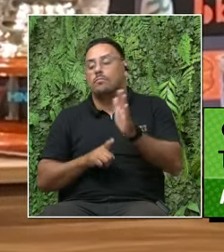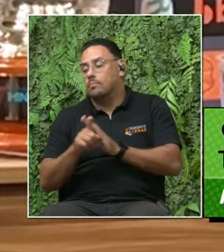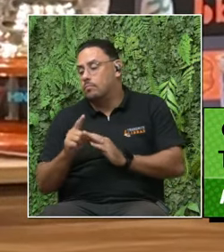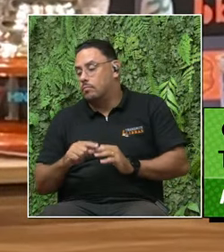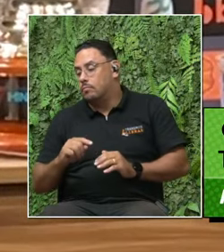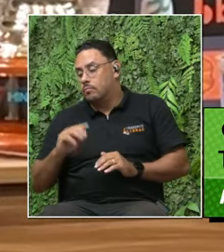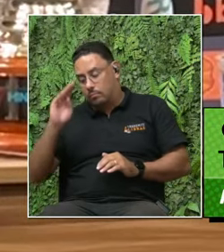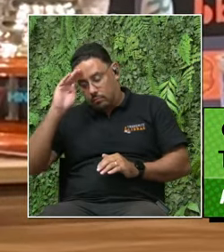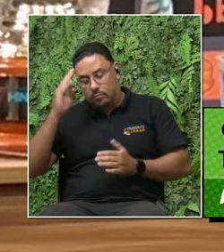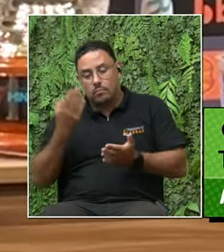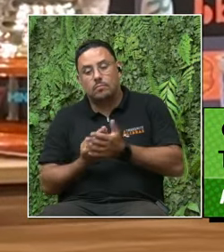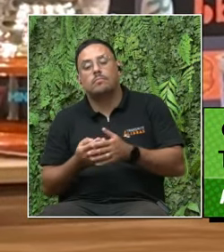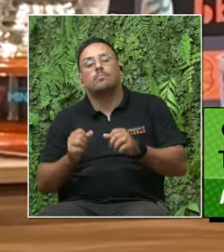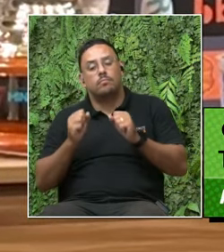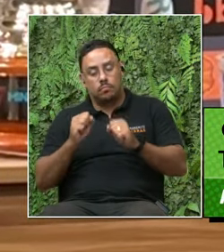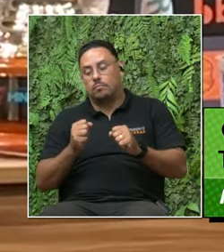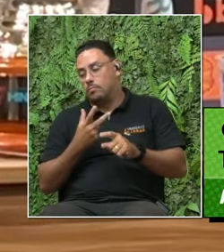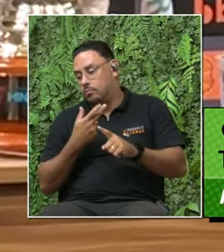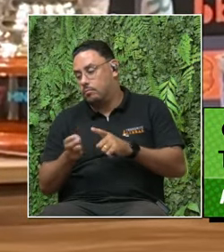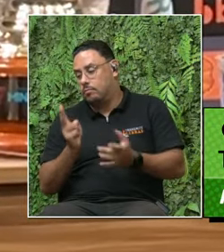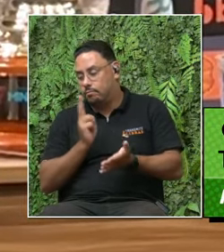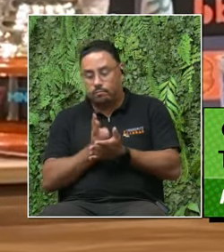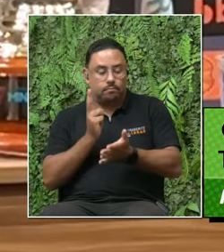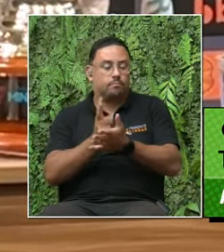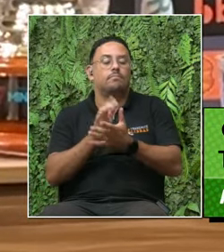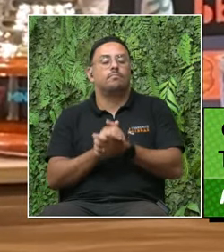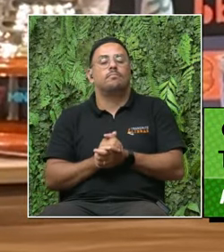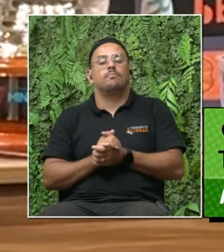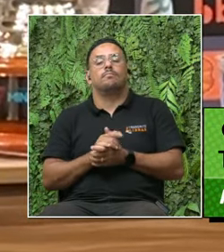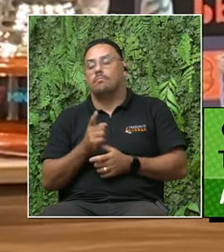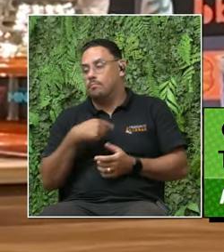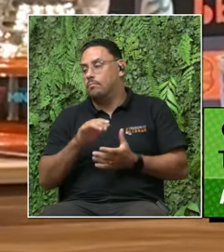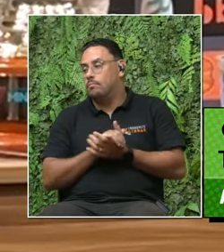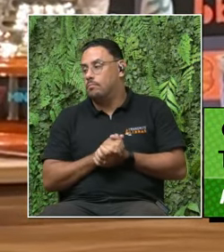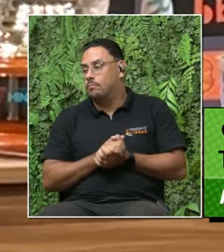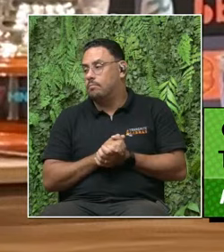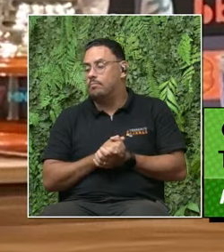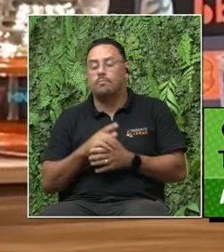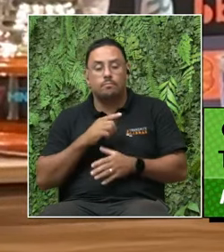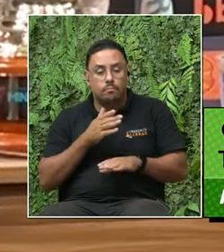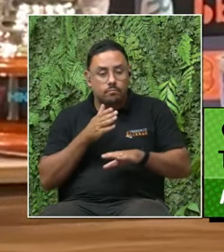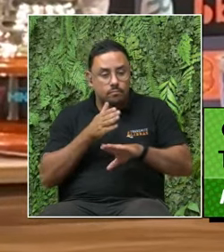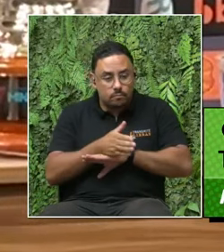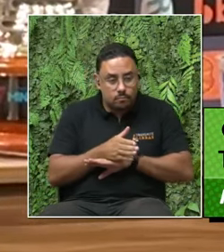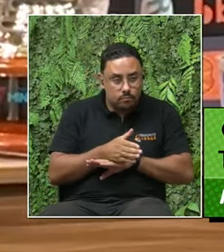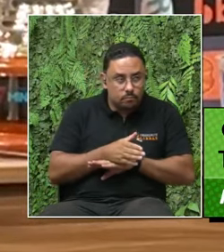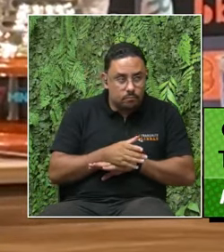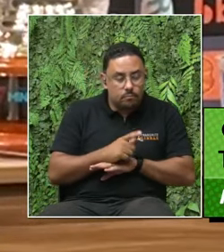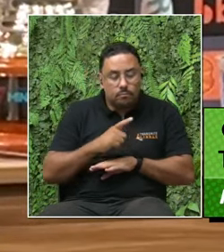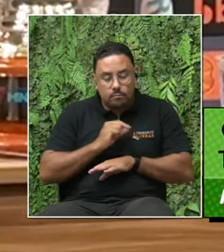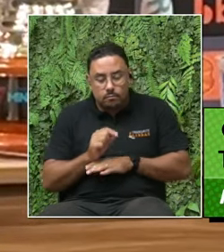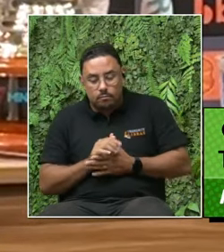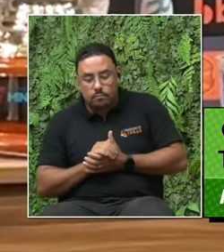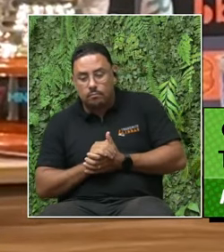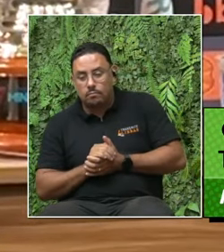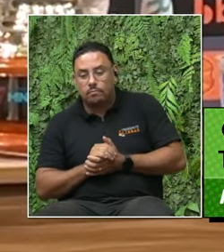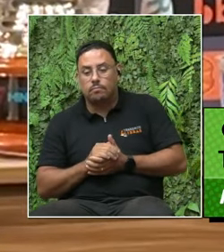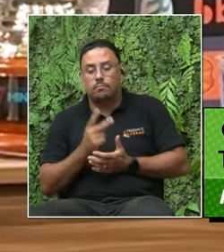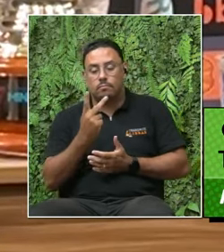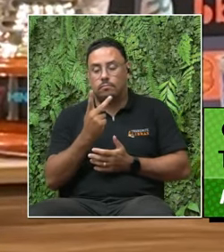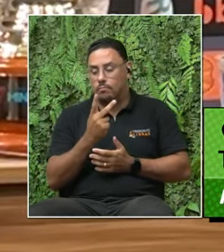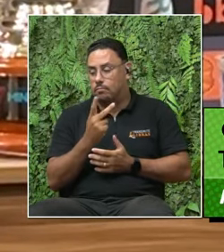creos que era la Victoria siempre desde que Salim en realid senos